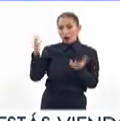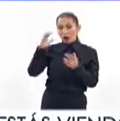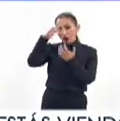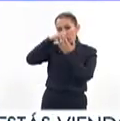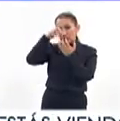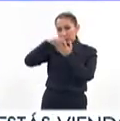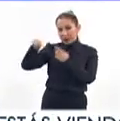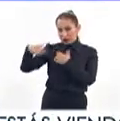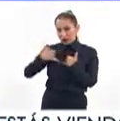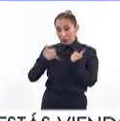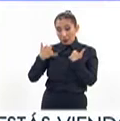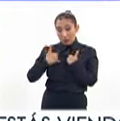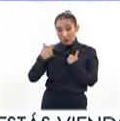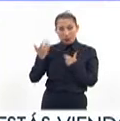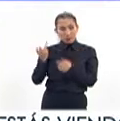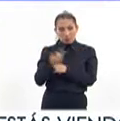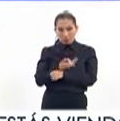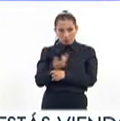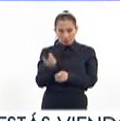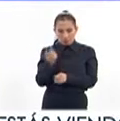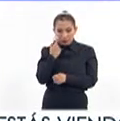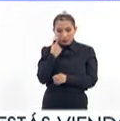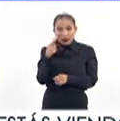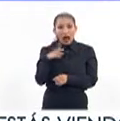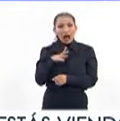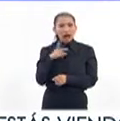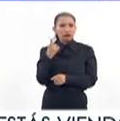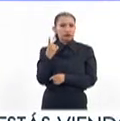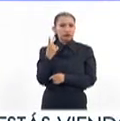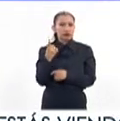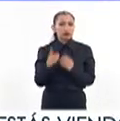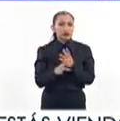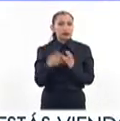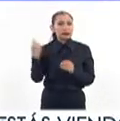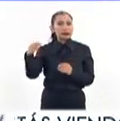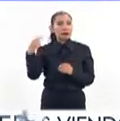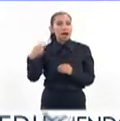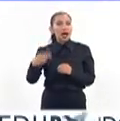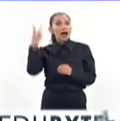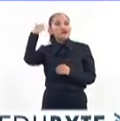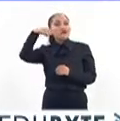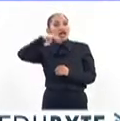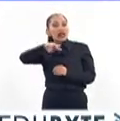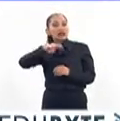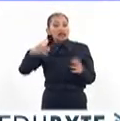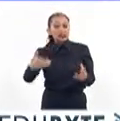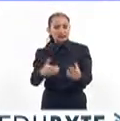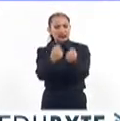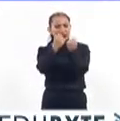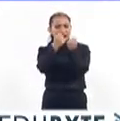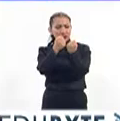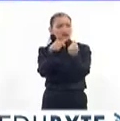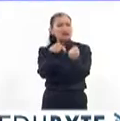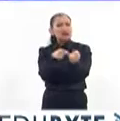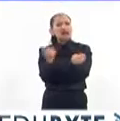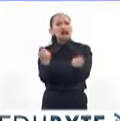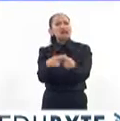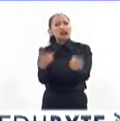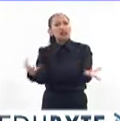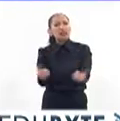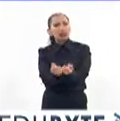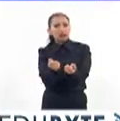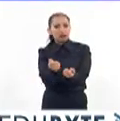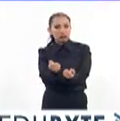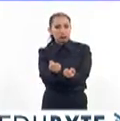joven. ¿Qué va a pasar? Hay algo que se llamaban viajes de rescate. ¿A quién